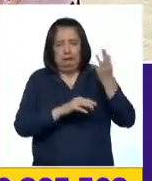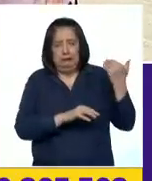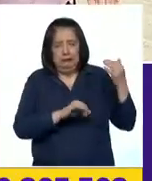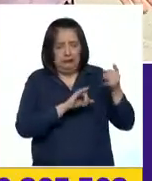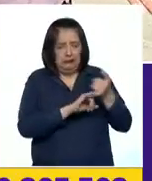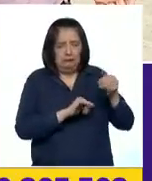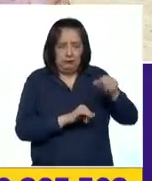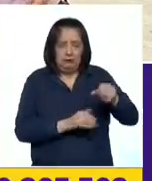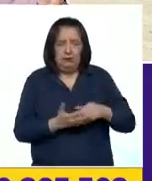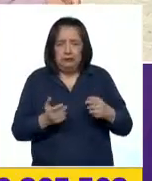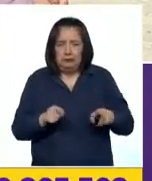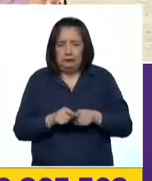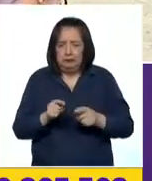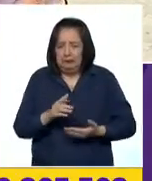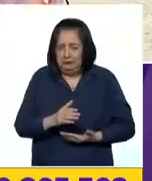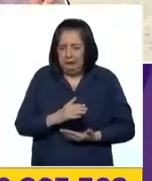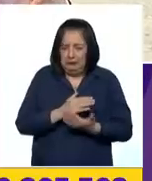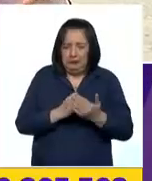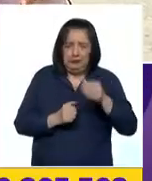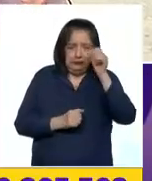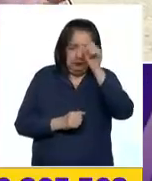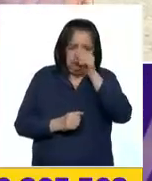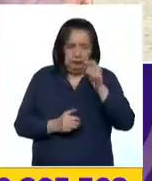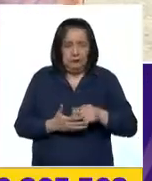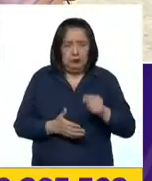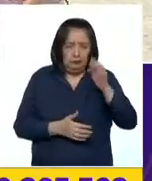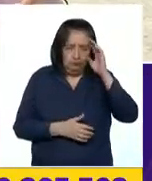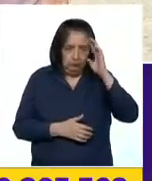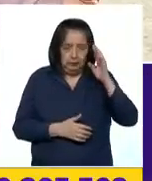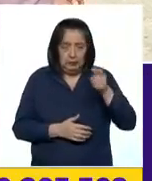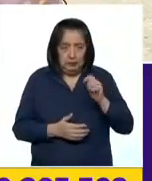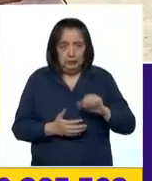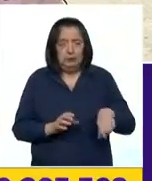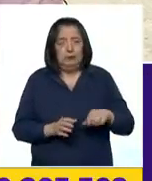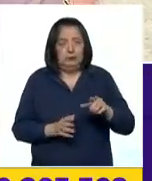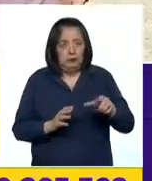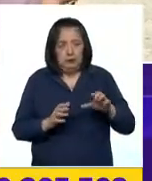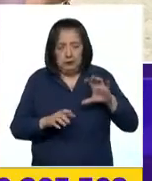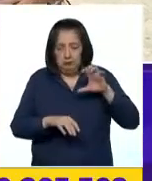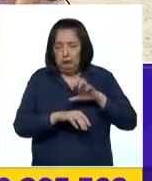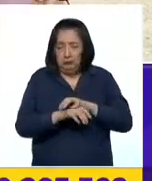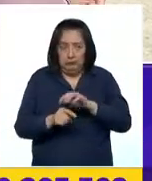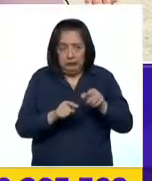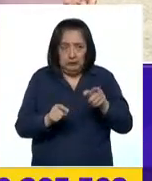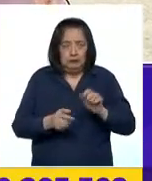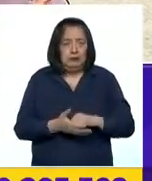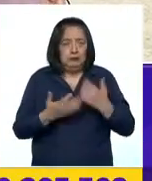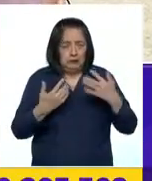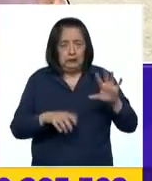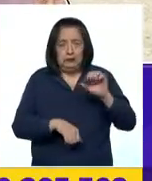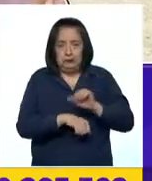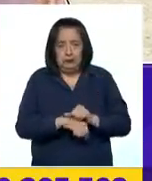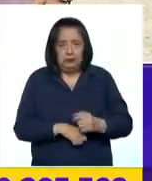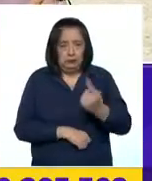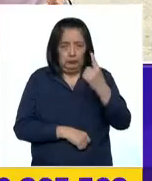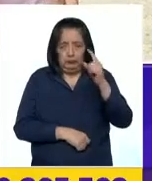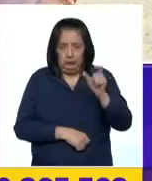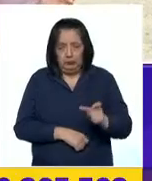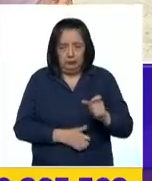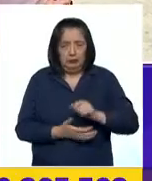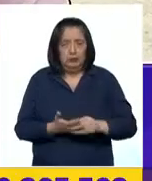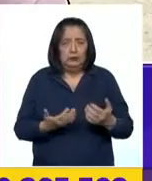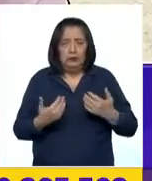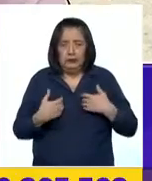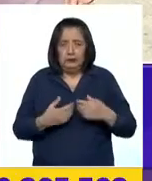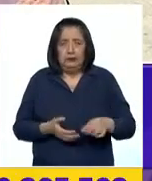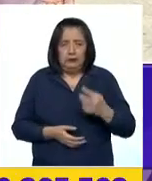sábado y en realidad la madrugada del domingo es la que le toma a la Policía Nacional de lograr hacer esta intervención. Se ha detenido ya a una persona que tenía